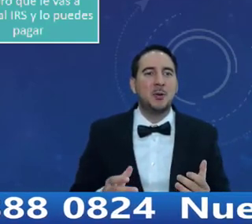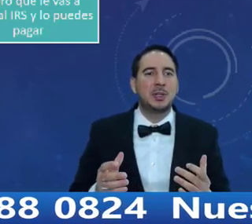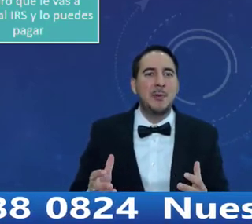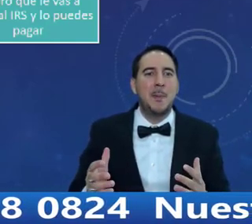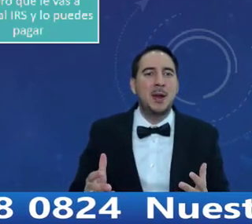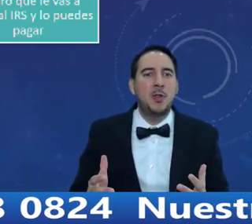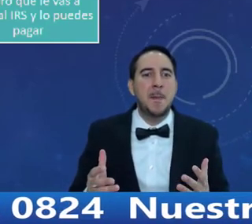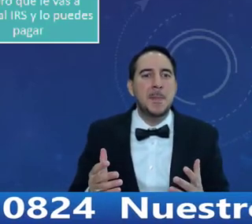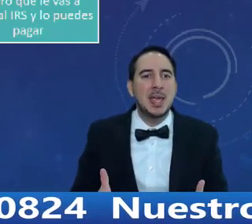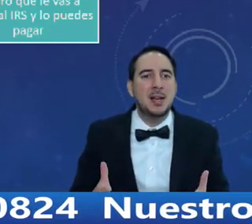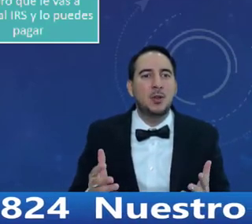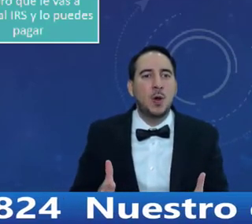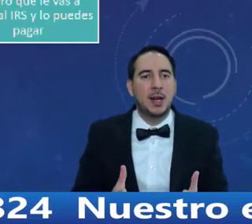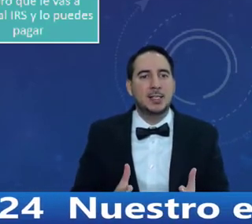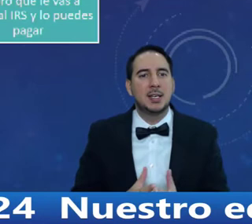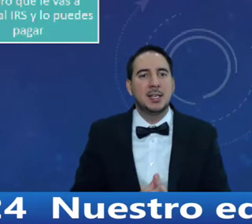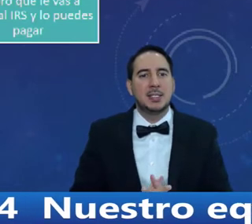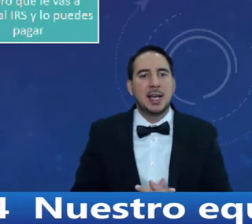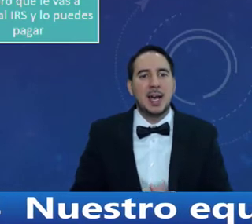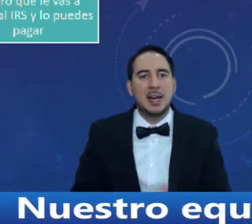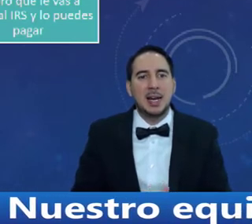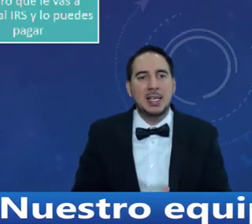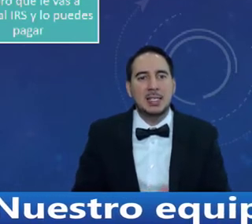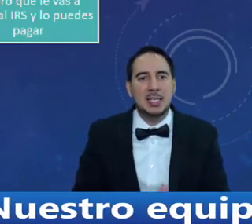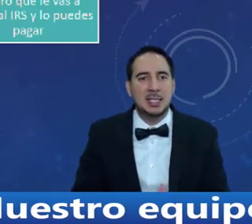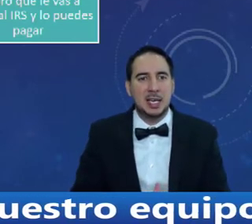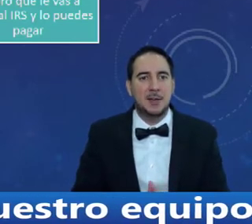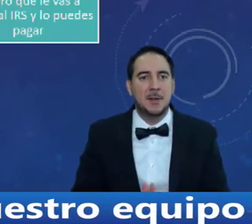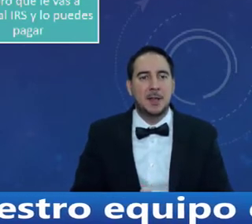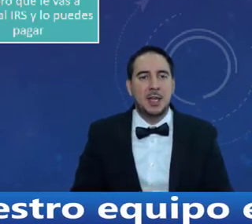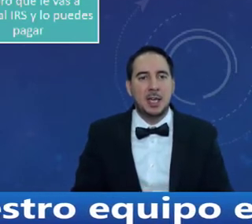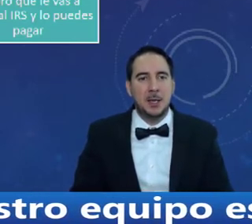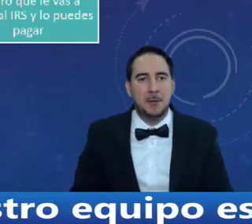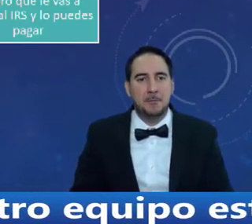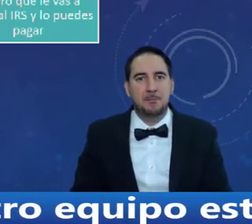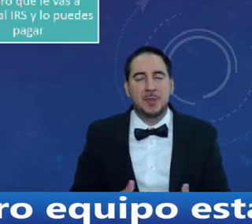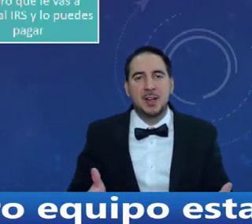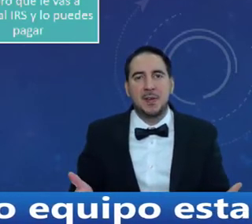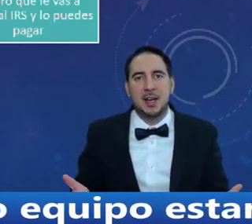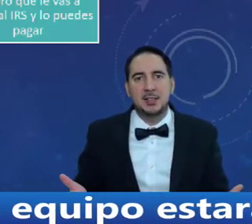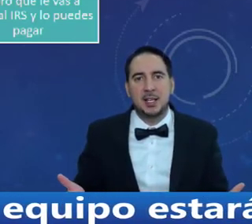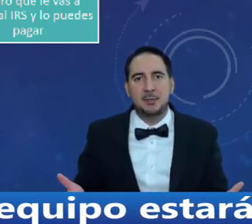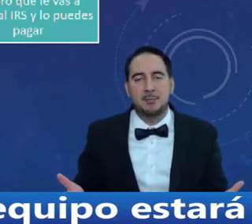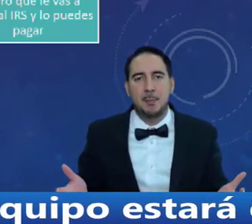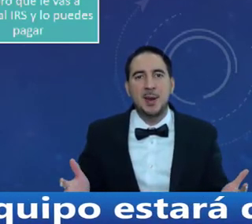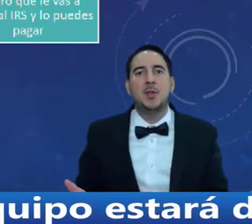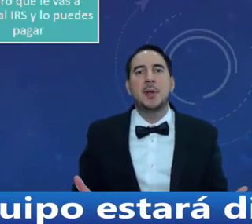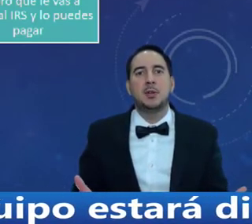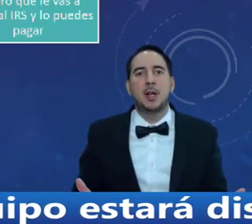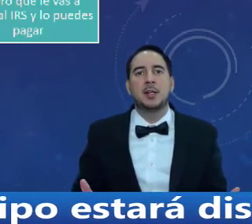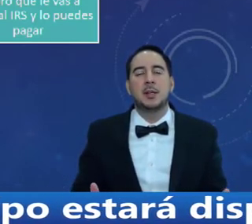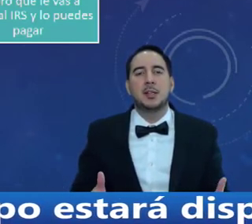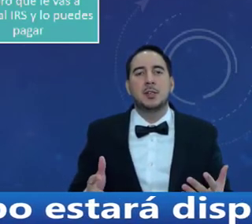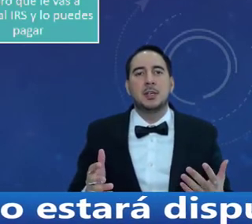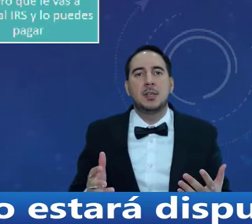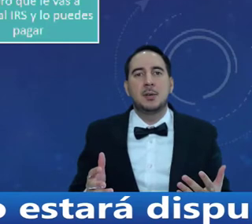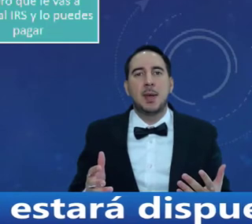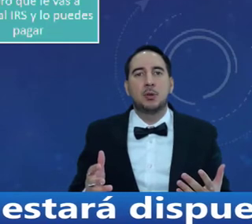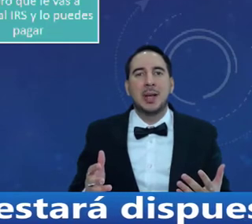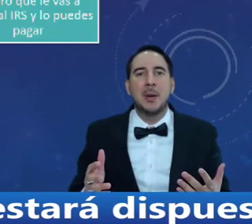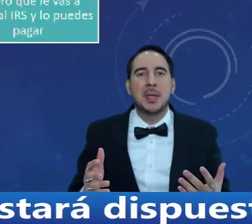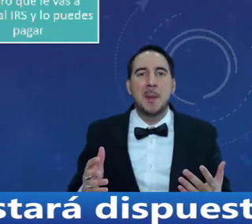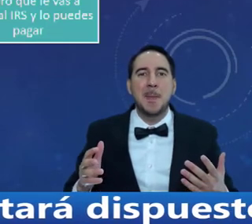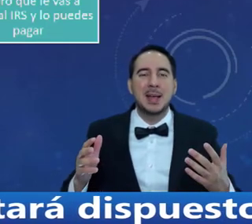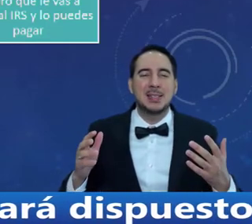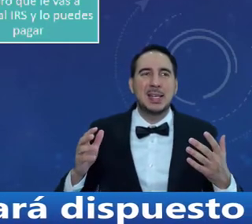costaba menos de mil dólares sacar licencia de real estate. Menos de mil dólares. Y